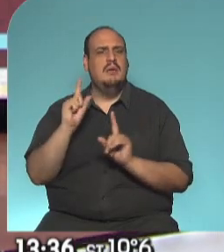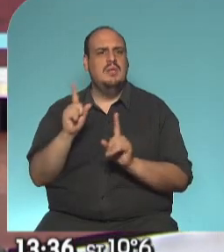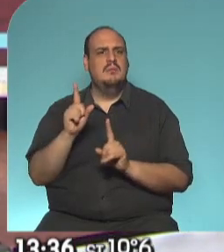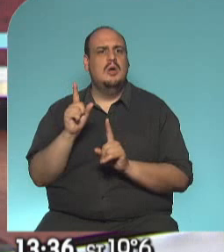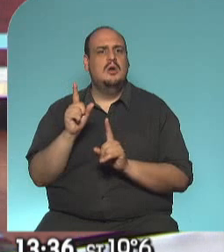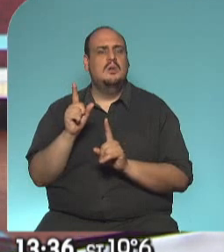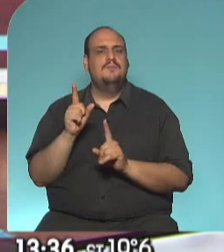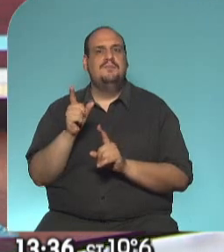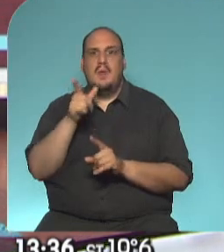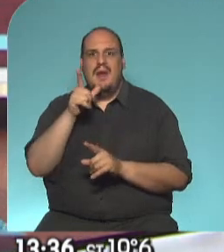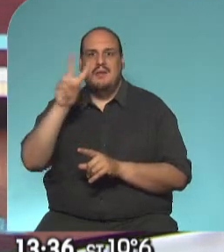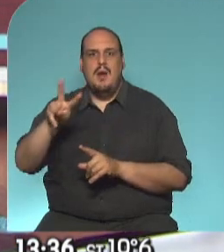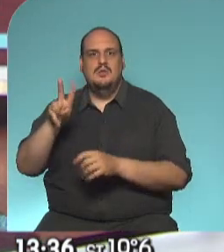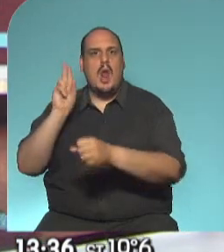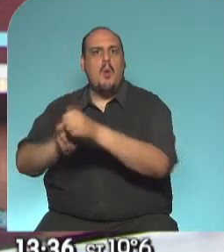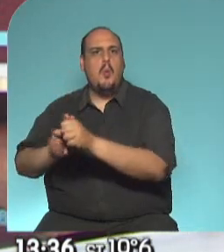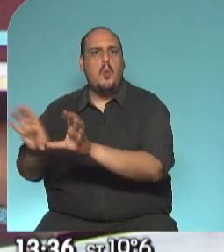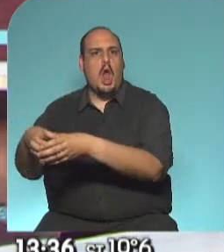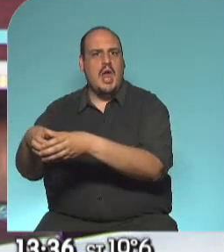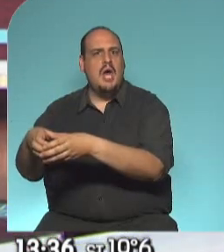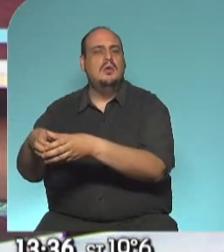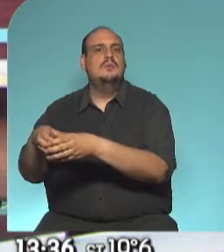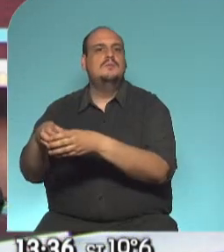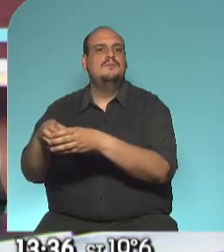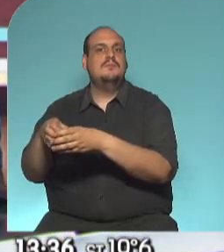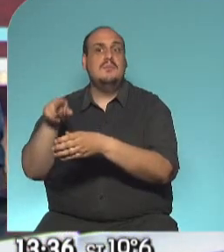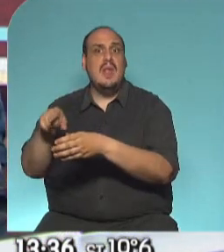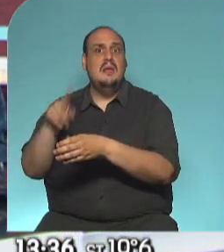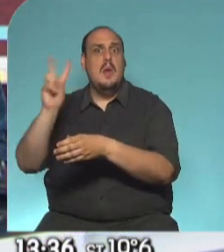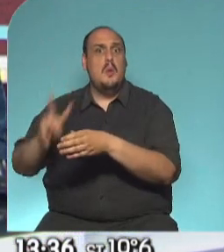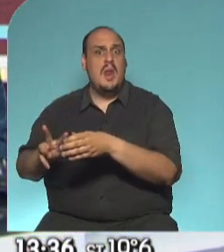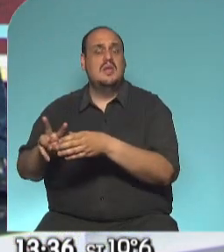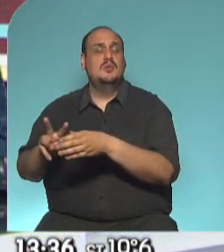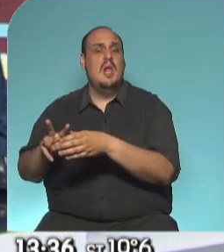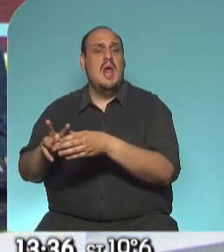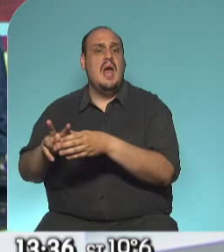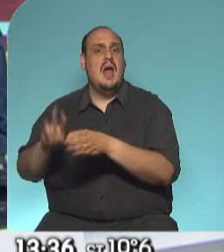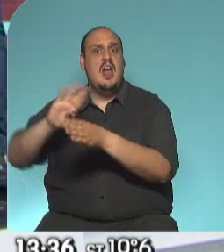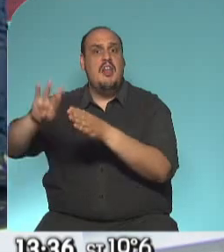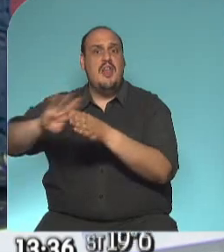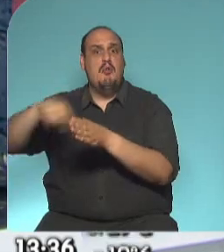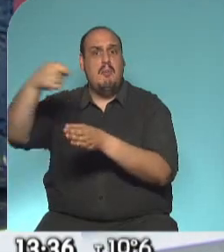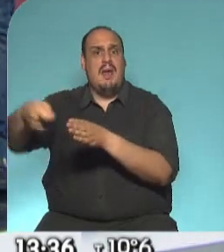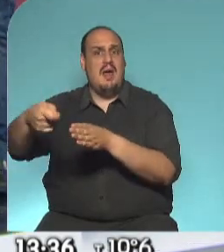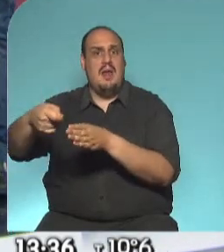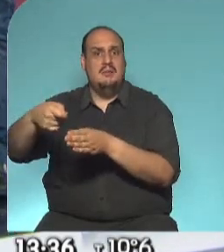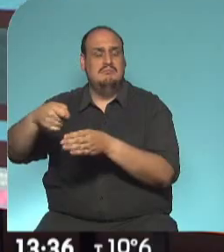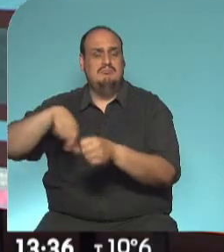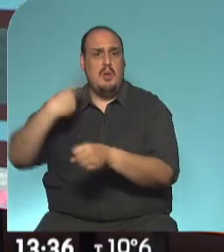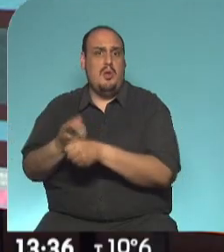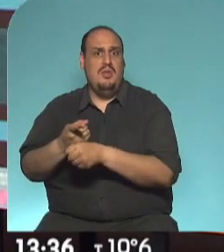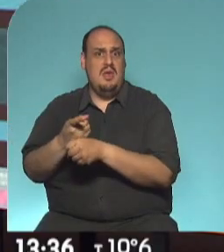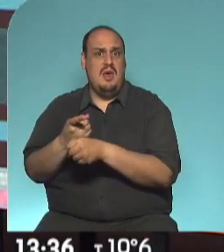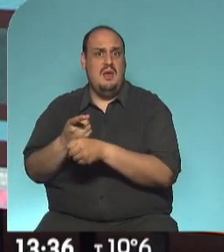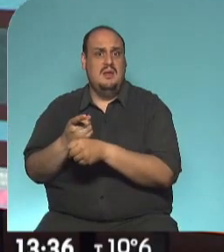un bloqueo que inclusive le impidieron a Venezuela cancelar su deuda, pagos de su deuda, tanto